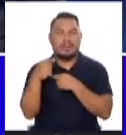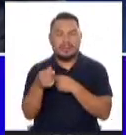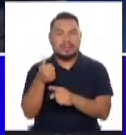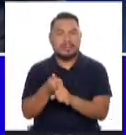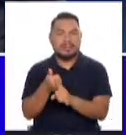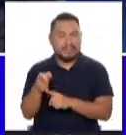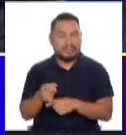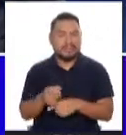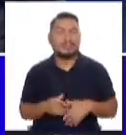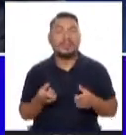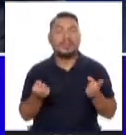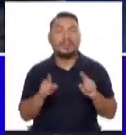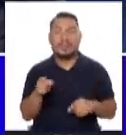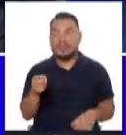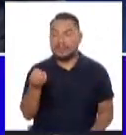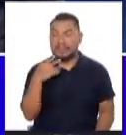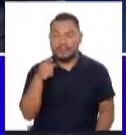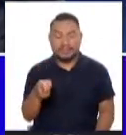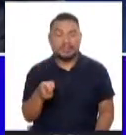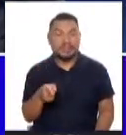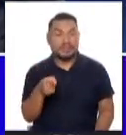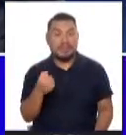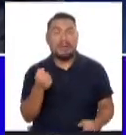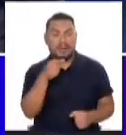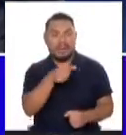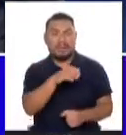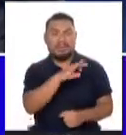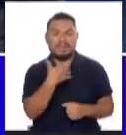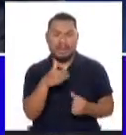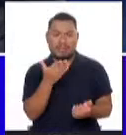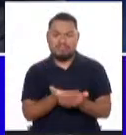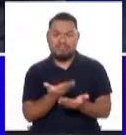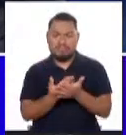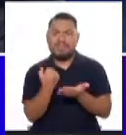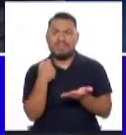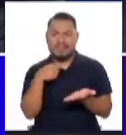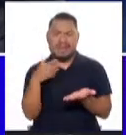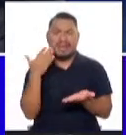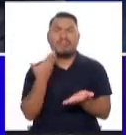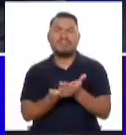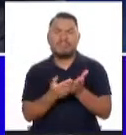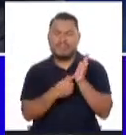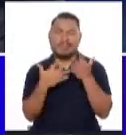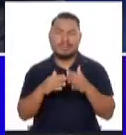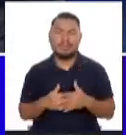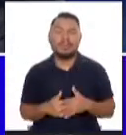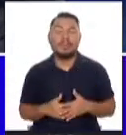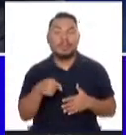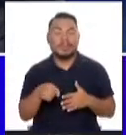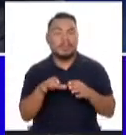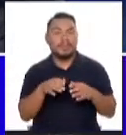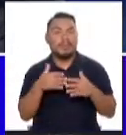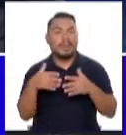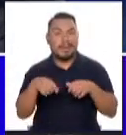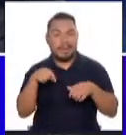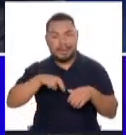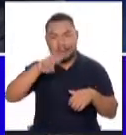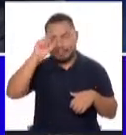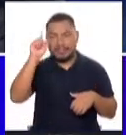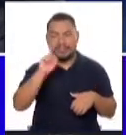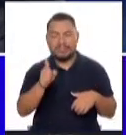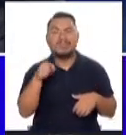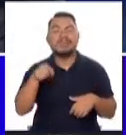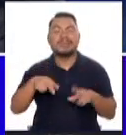correspondientes. Pero cuando dicen que el caso es sólido, efectivamente lo es, pero lo es no por las investigaciones hechas acá en Perú, sino por